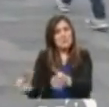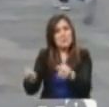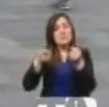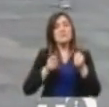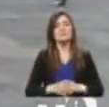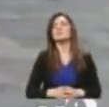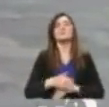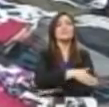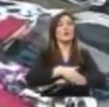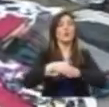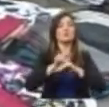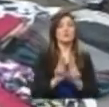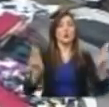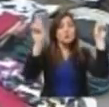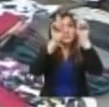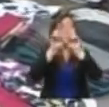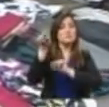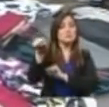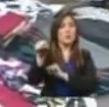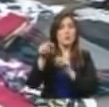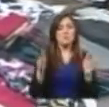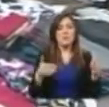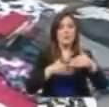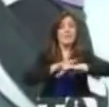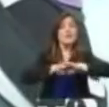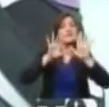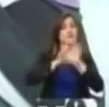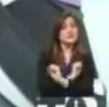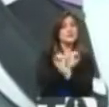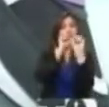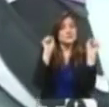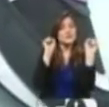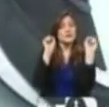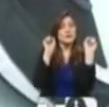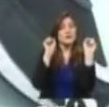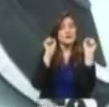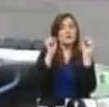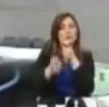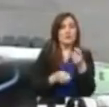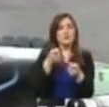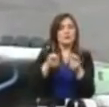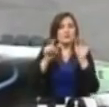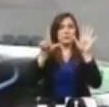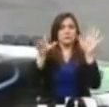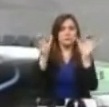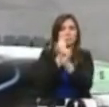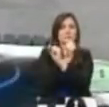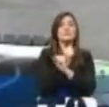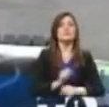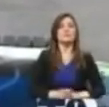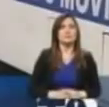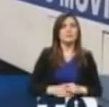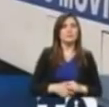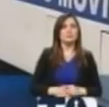informales en el Boulevard de las Naciones Unidas son instalados desde las 10 de la mañana y las ventas van hasta las 7 de la noche.